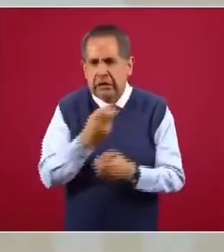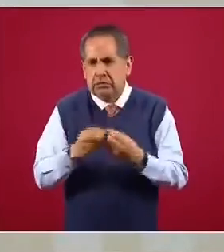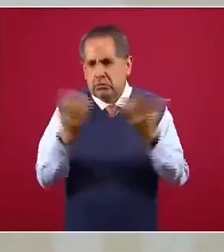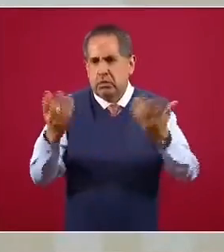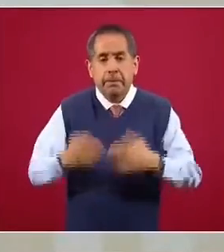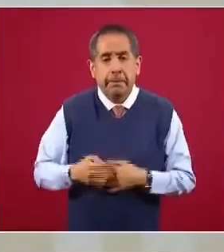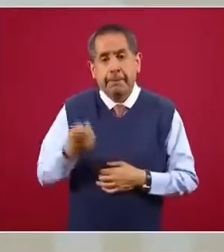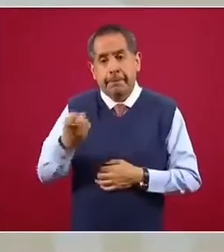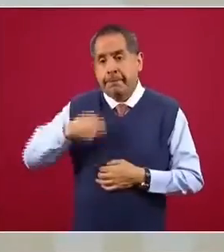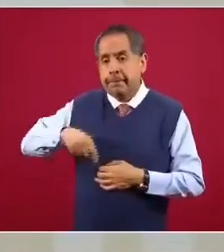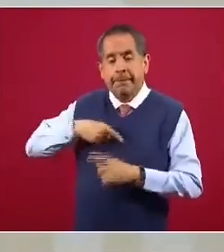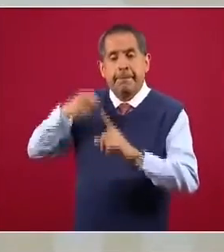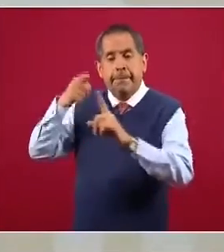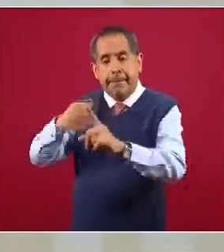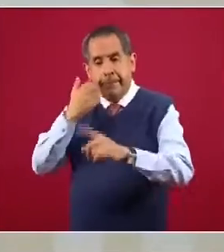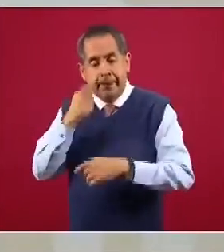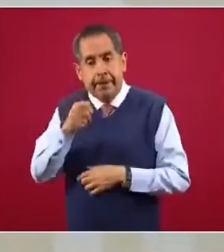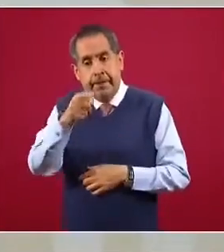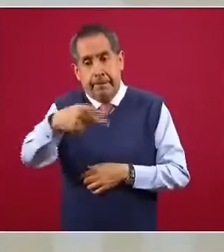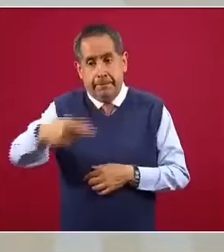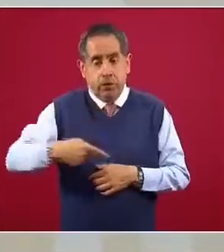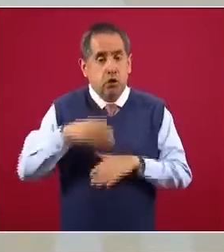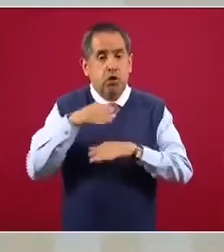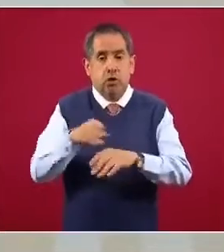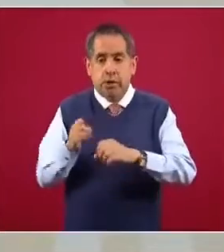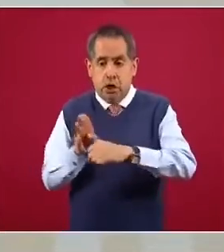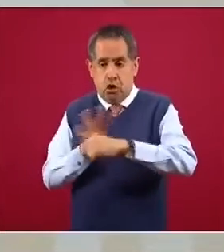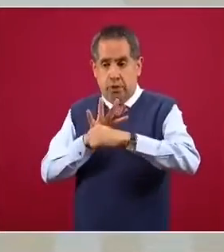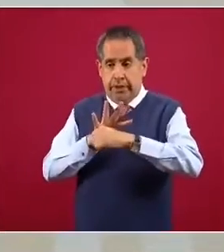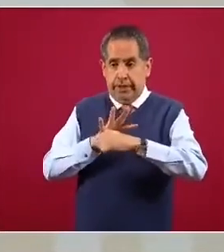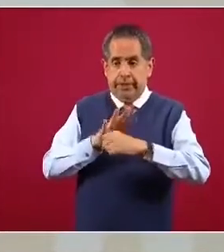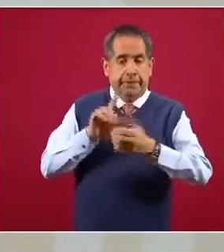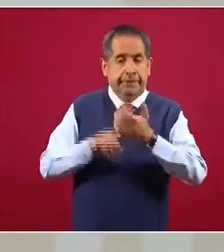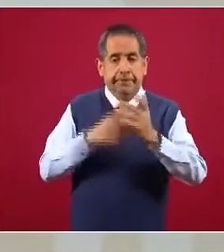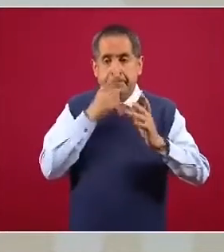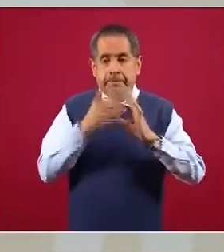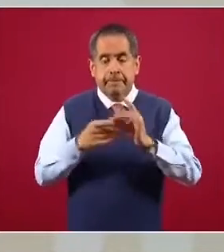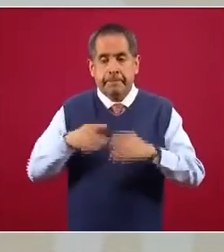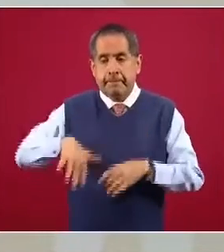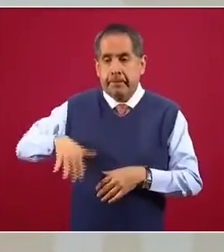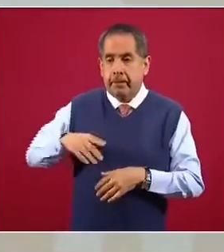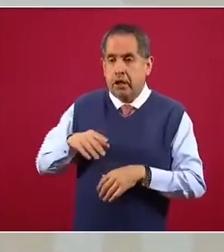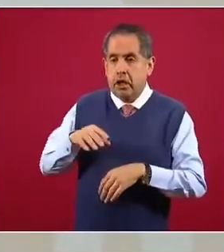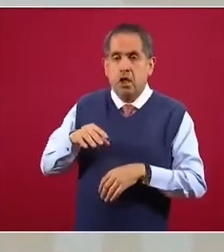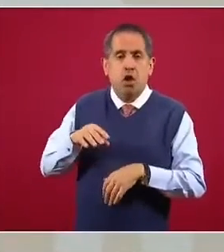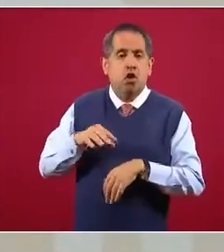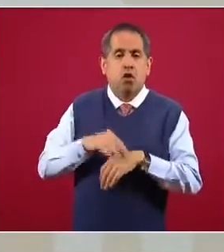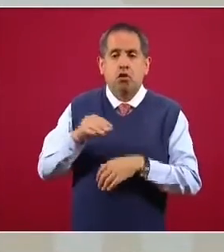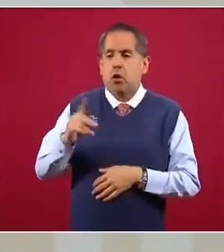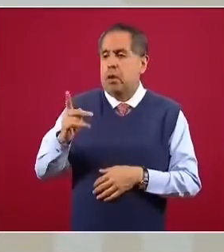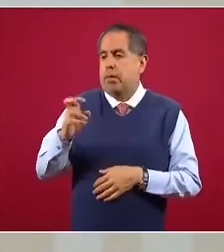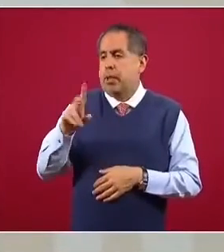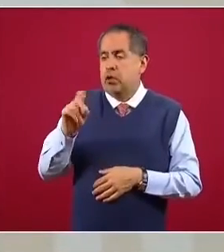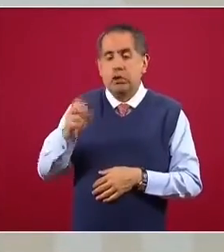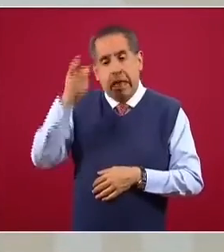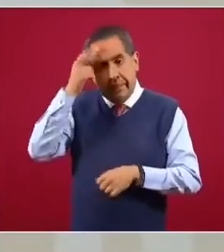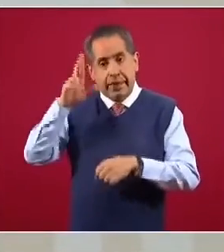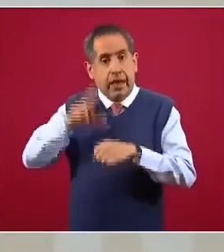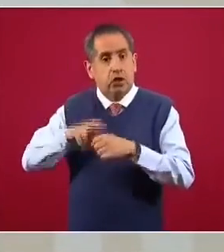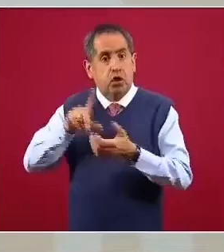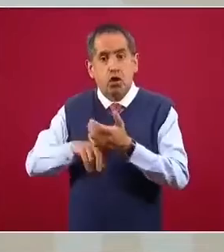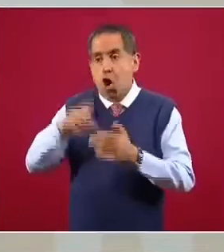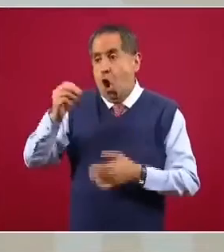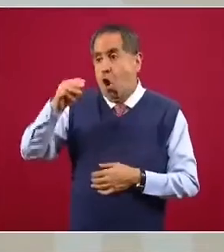nosotros pretendemos. Ahora, su pregunta respecto a COVID, y cuando alude al doctor Tedros Ghebreyesus, director general de la